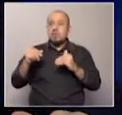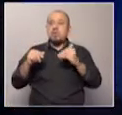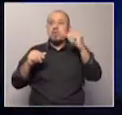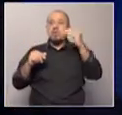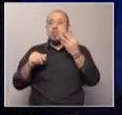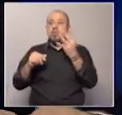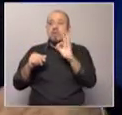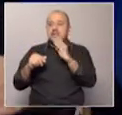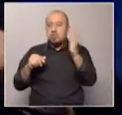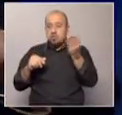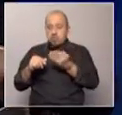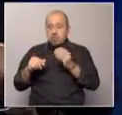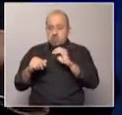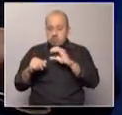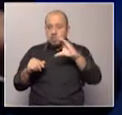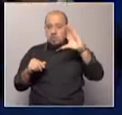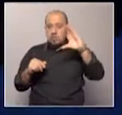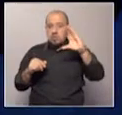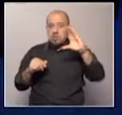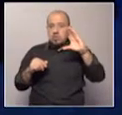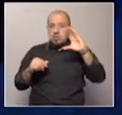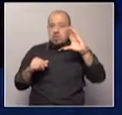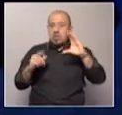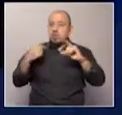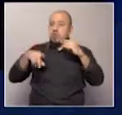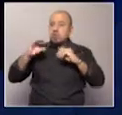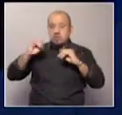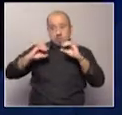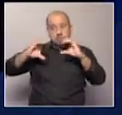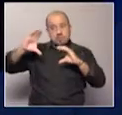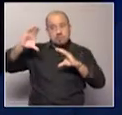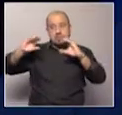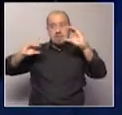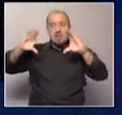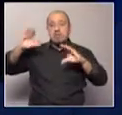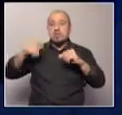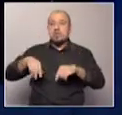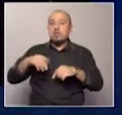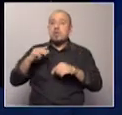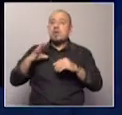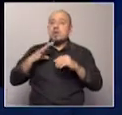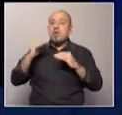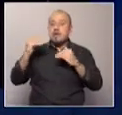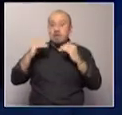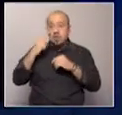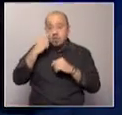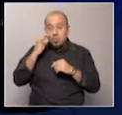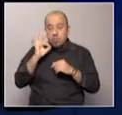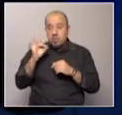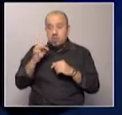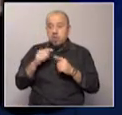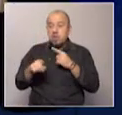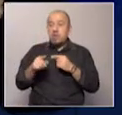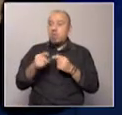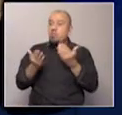por ciento de los delitos o sea cantidad de presos y cantidad de delitos son dos variables muy complejas que hay que manejar con cuidado y buscar el